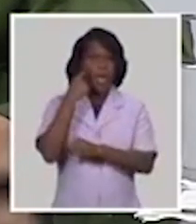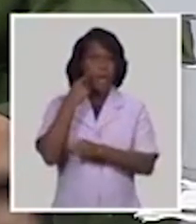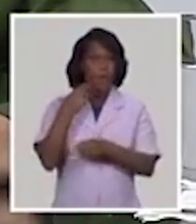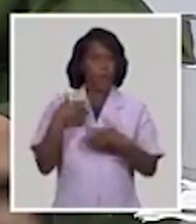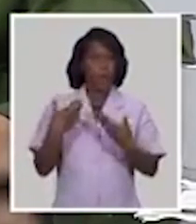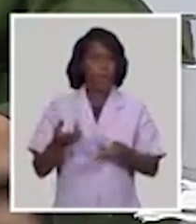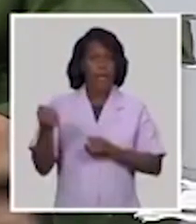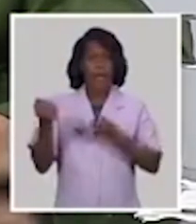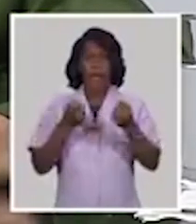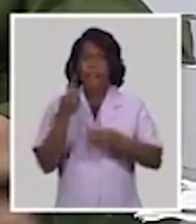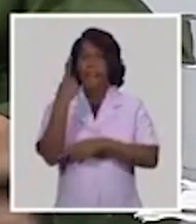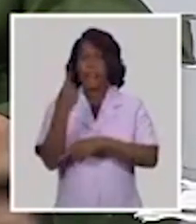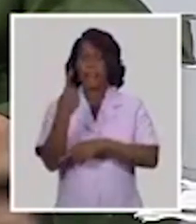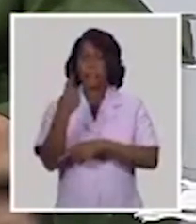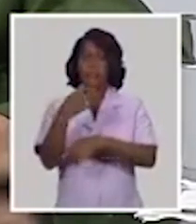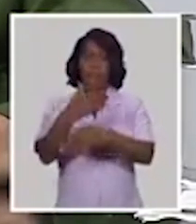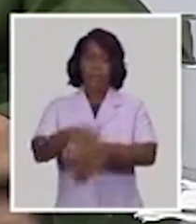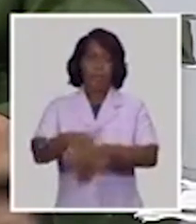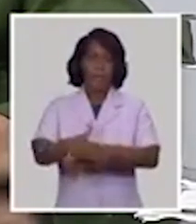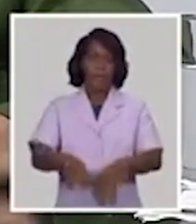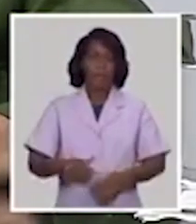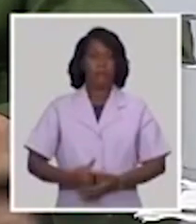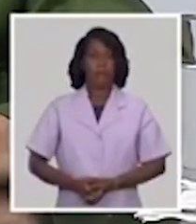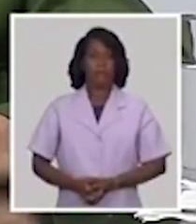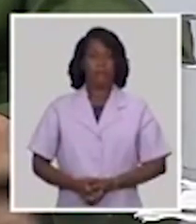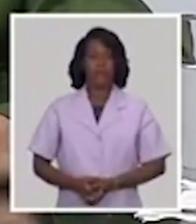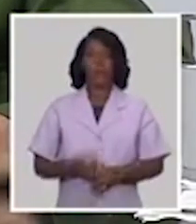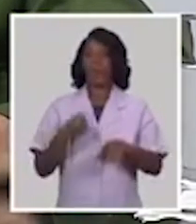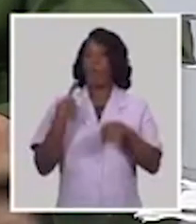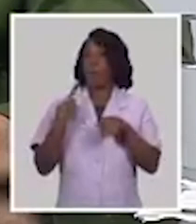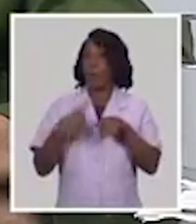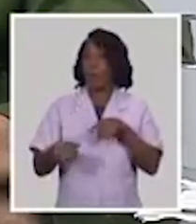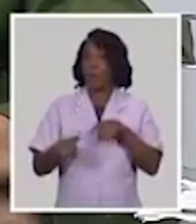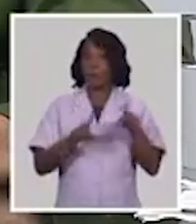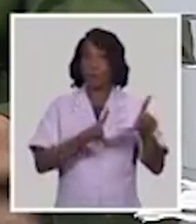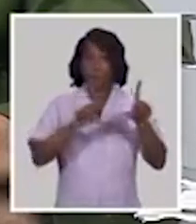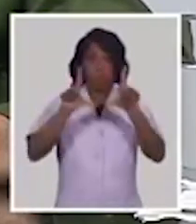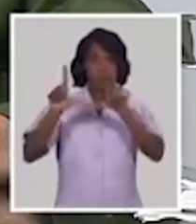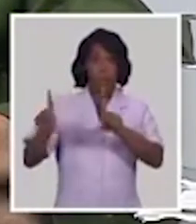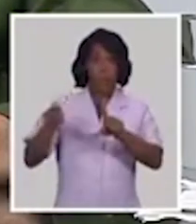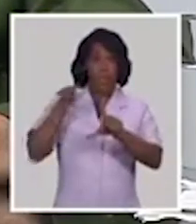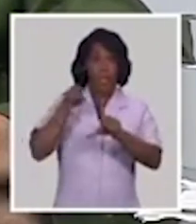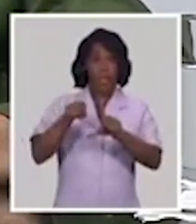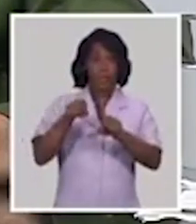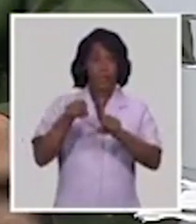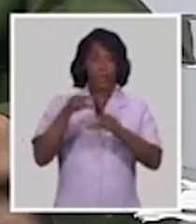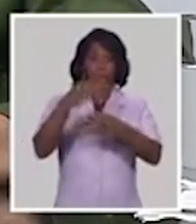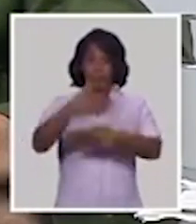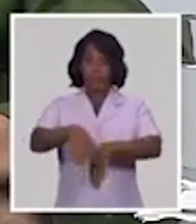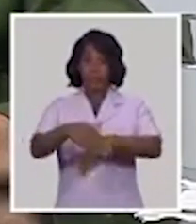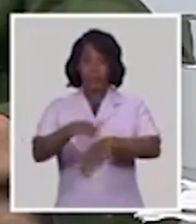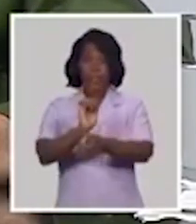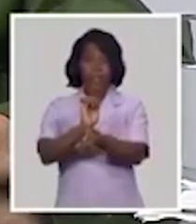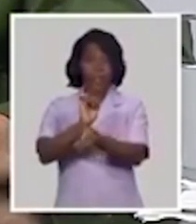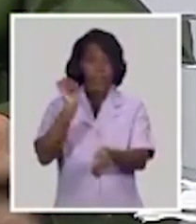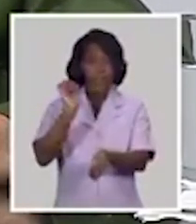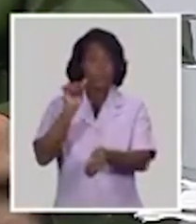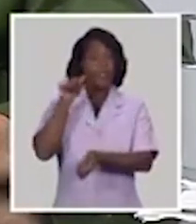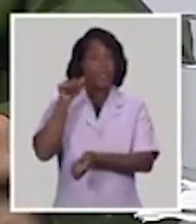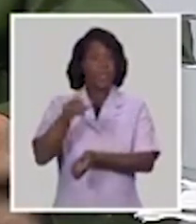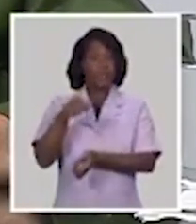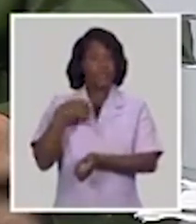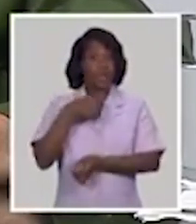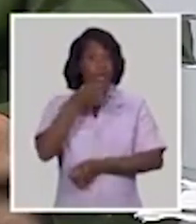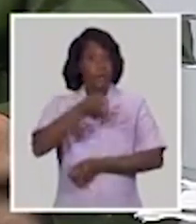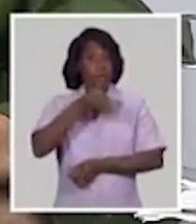un nuevo modelo de circulación del vía libre, o sea, el que existe, no a partir del día 1 de septiembre, que ya estoy adelantando que todas estas